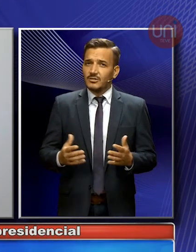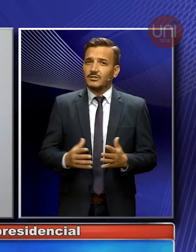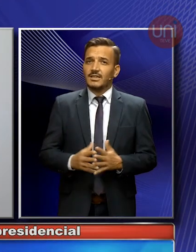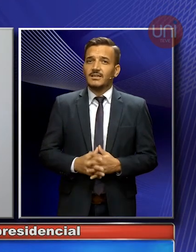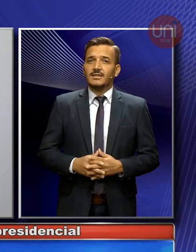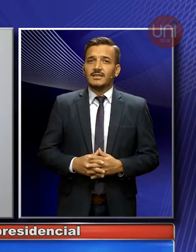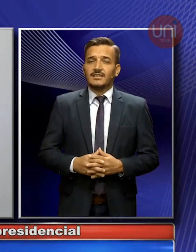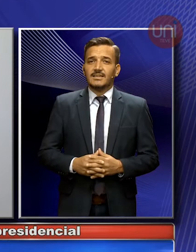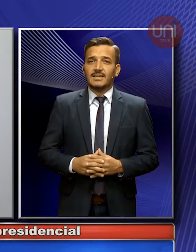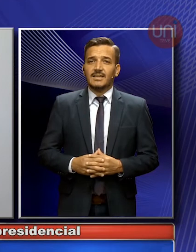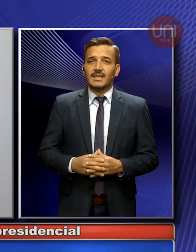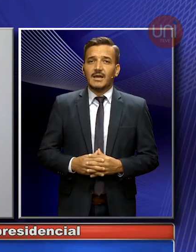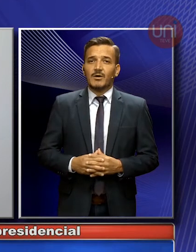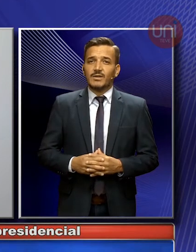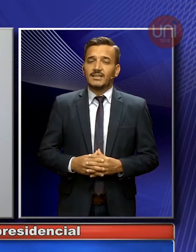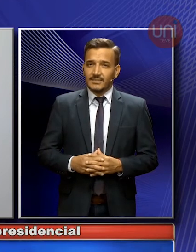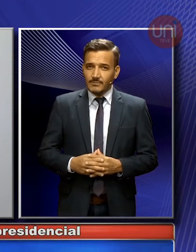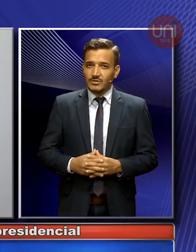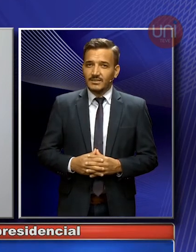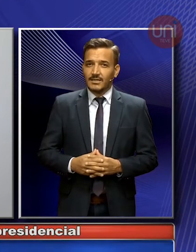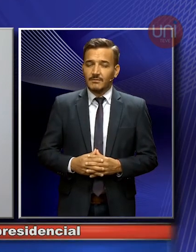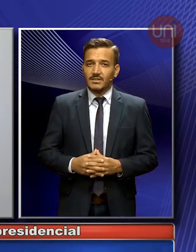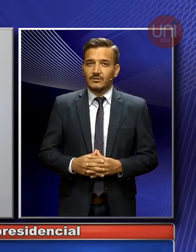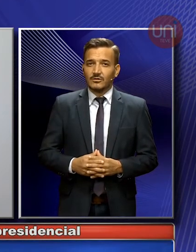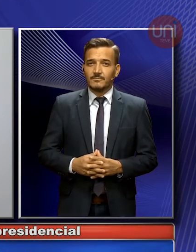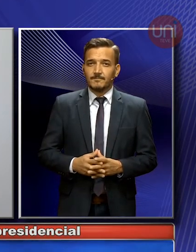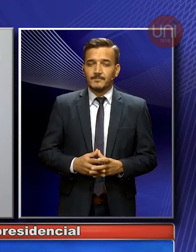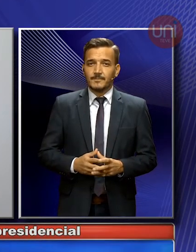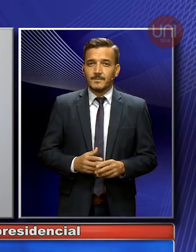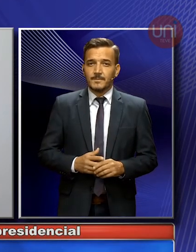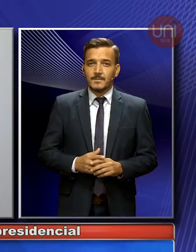convencido de que la vacuna la tendremos antes realmente, doctor?